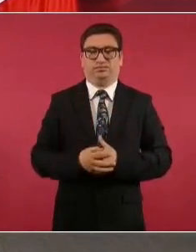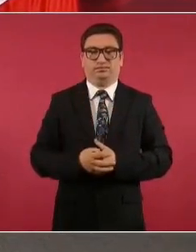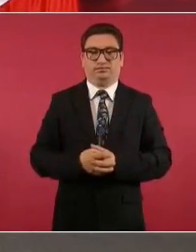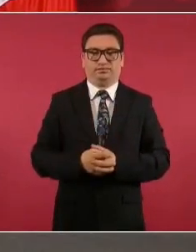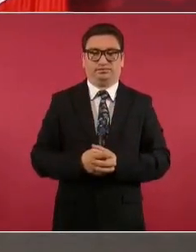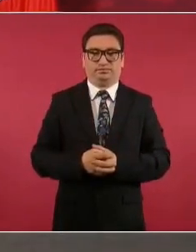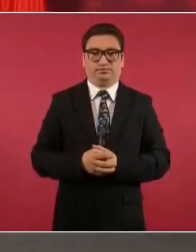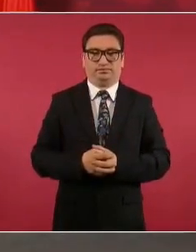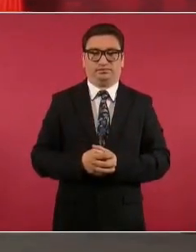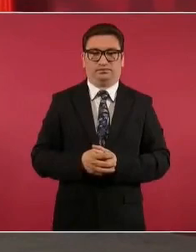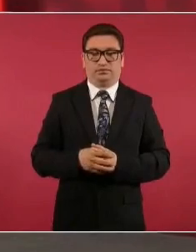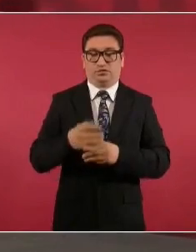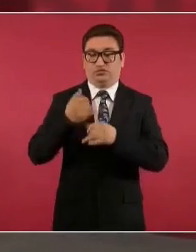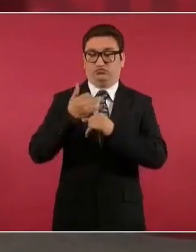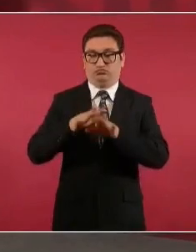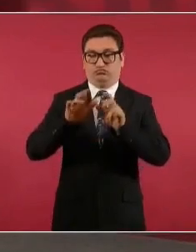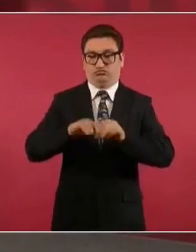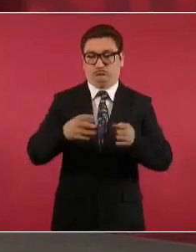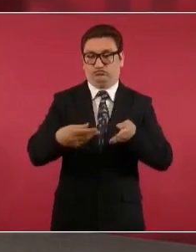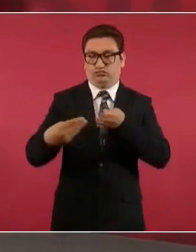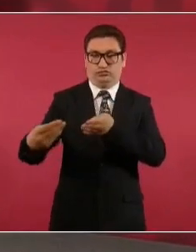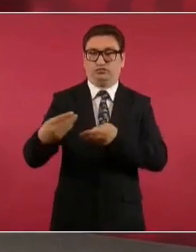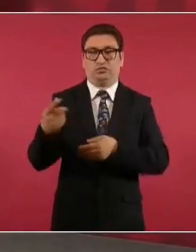ni les gustó el informe